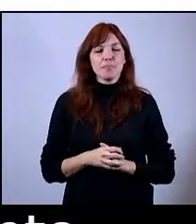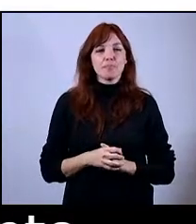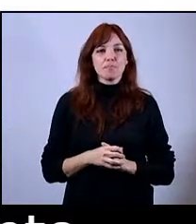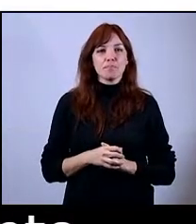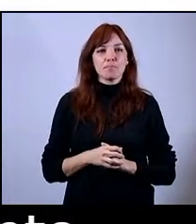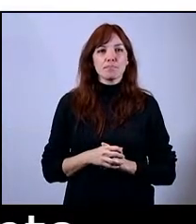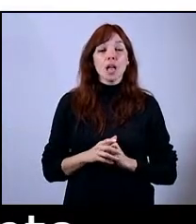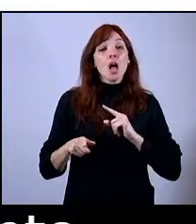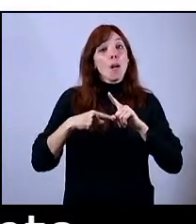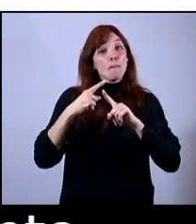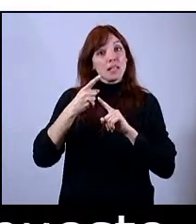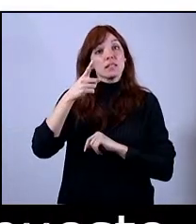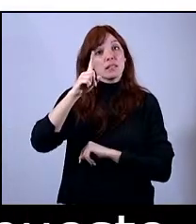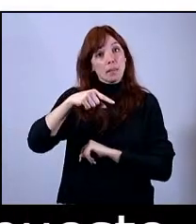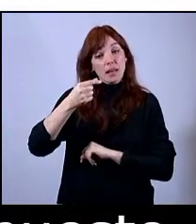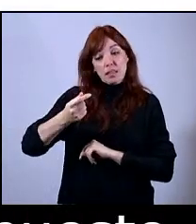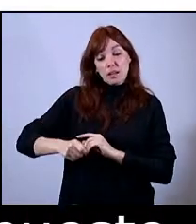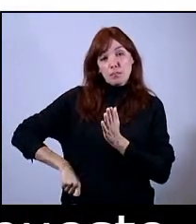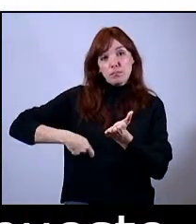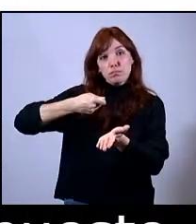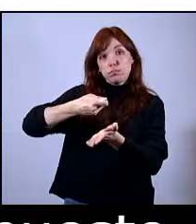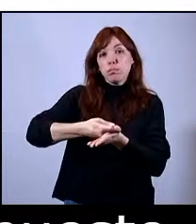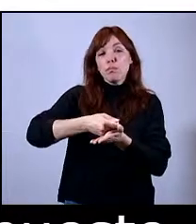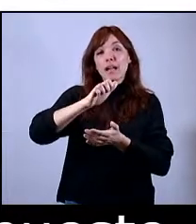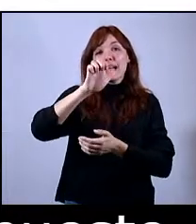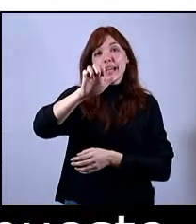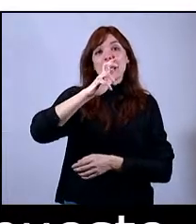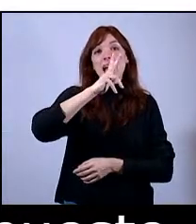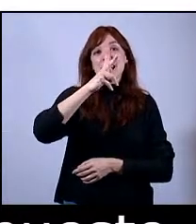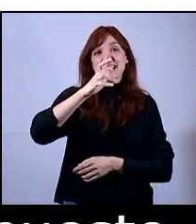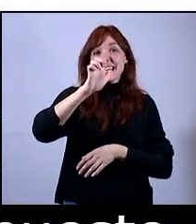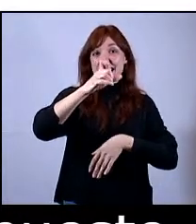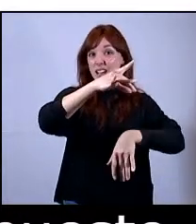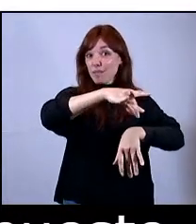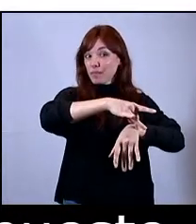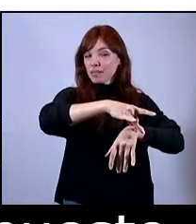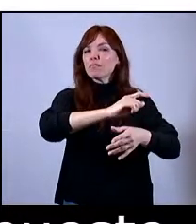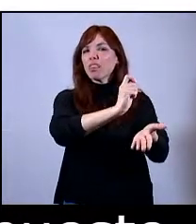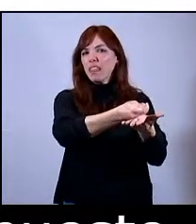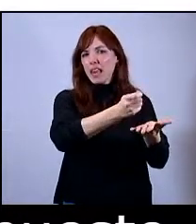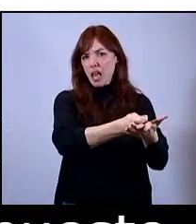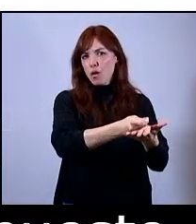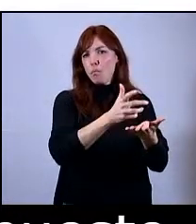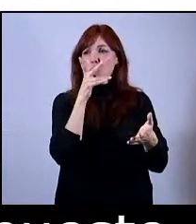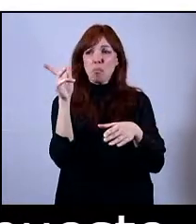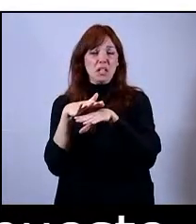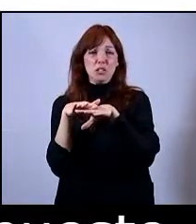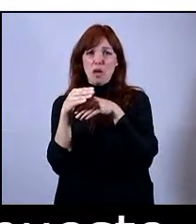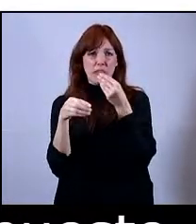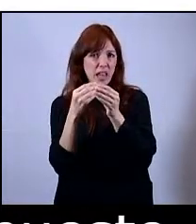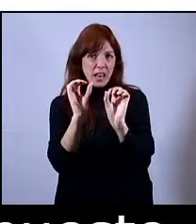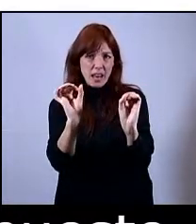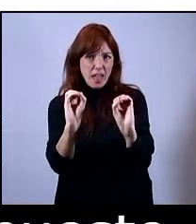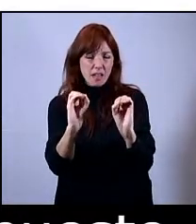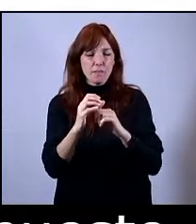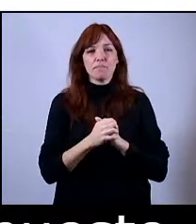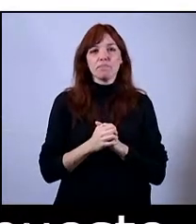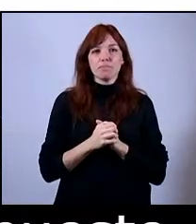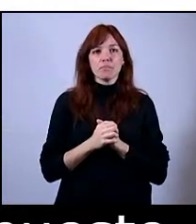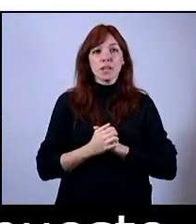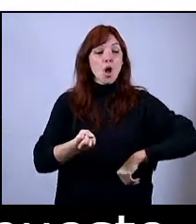fondos para la EHE cuando el Ministerio no ha movido un dedo. Hemos aumentado los fondos para